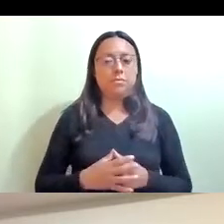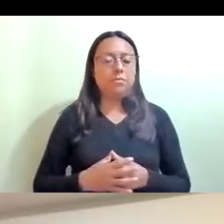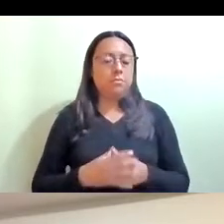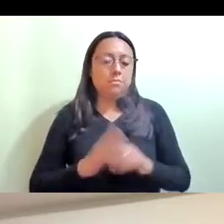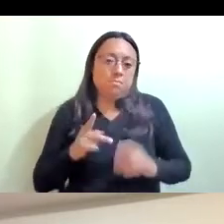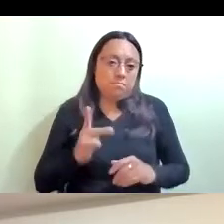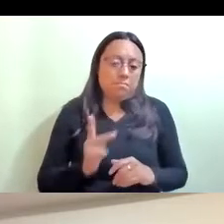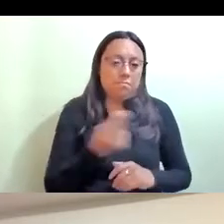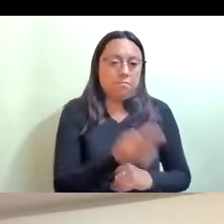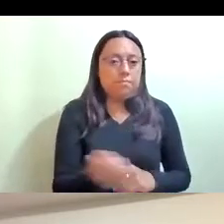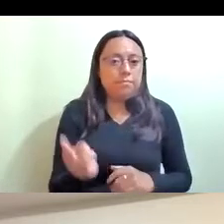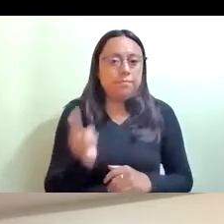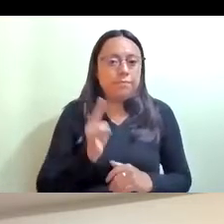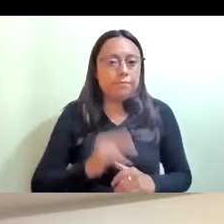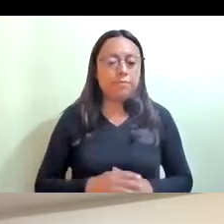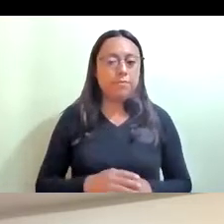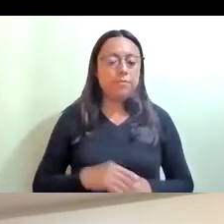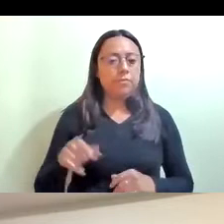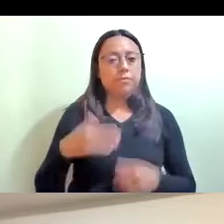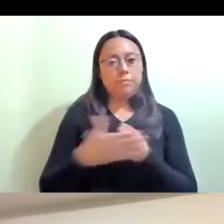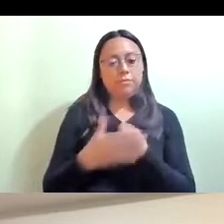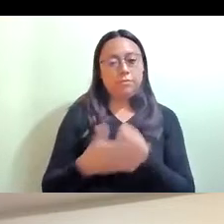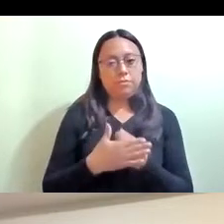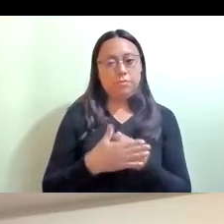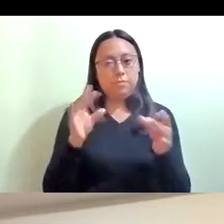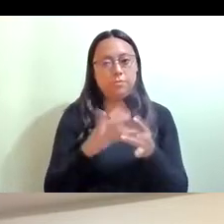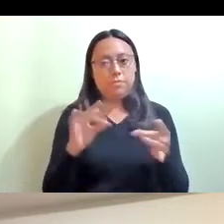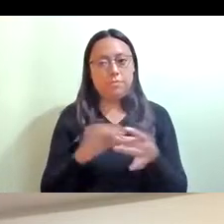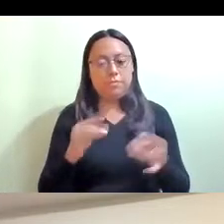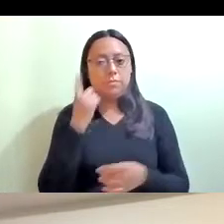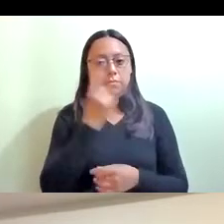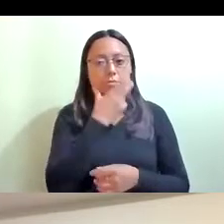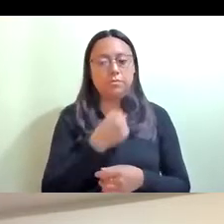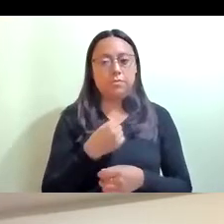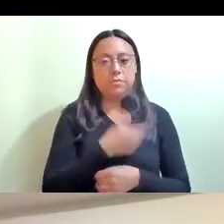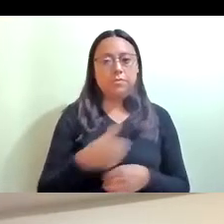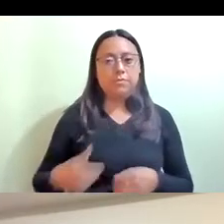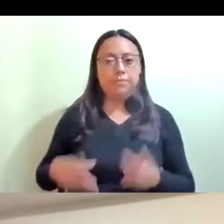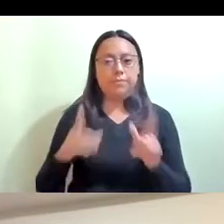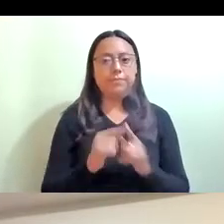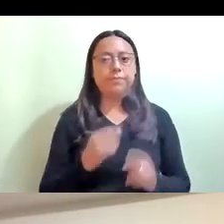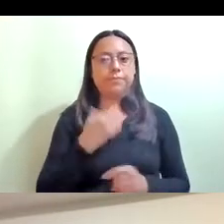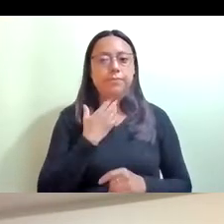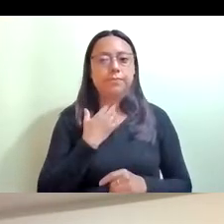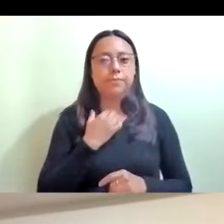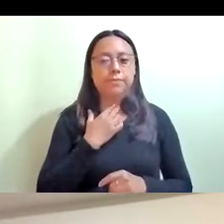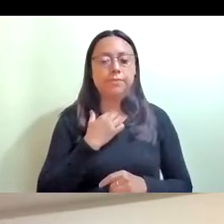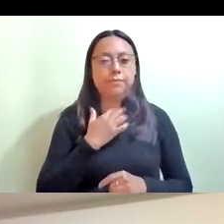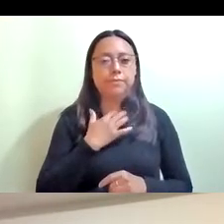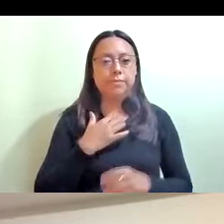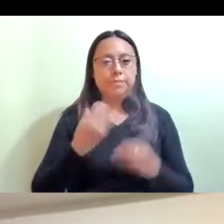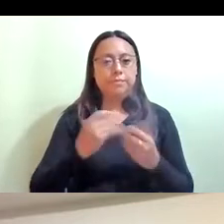ustedes ya lo comentarán, lo analizarán, diputado presidente. ¿Es cuánto? Muchas gracias,